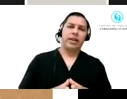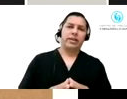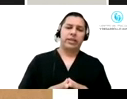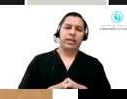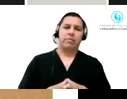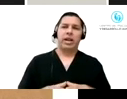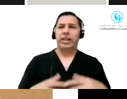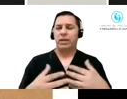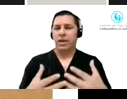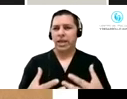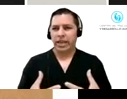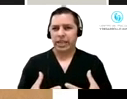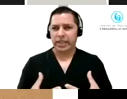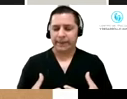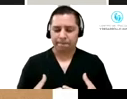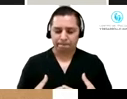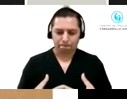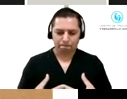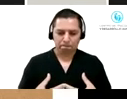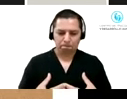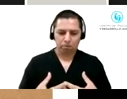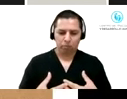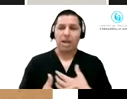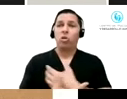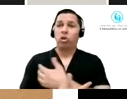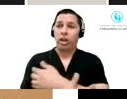y para el tema de